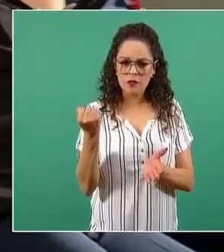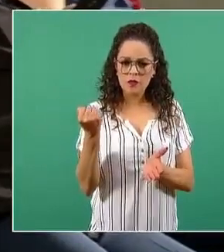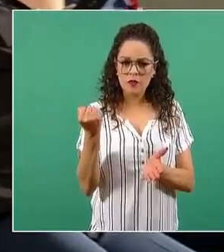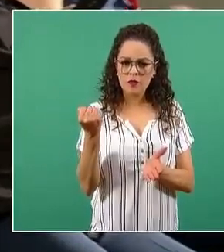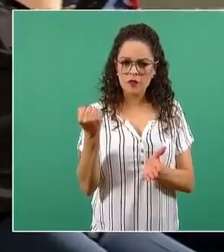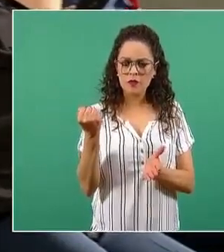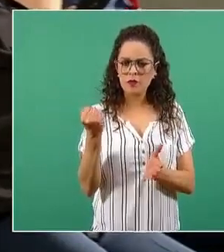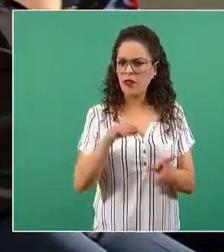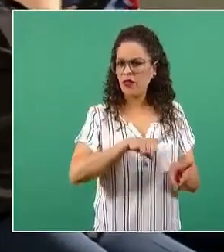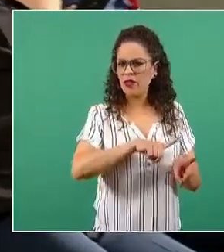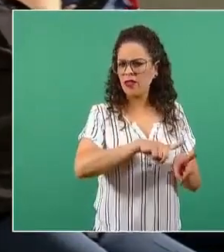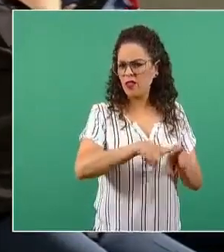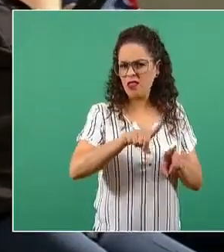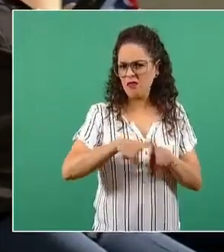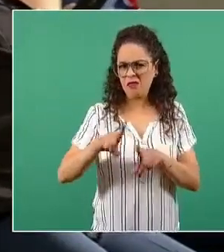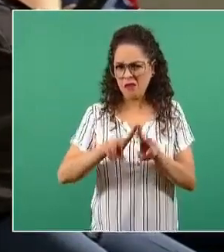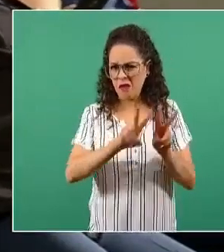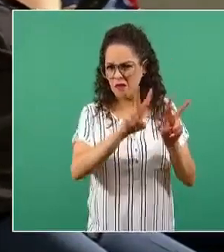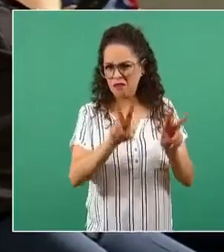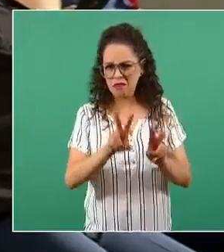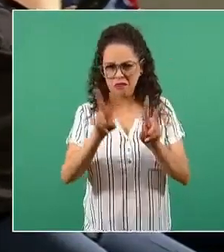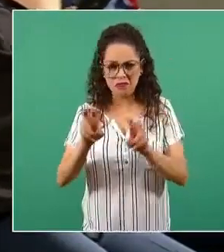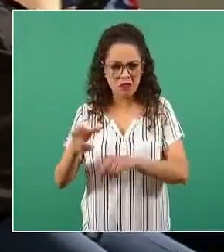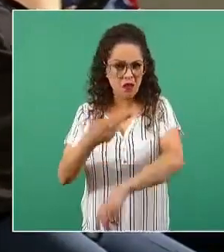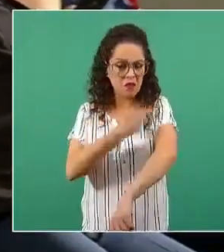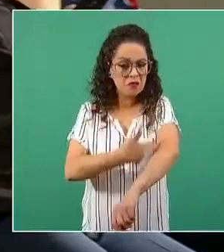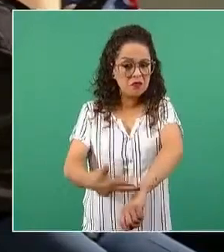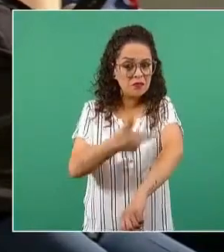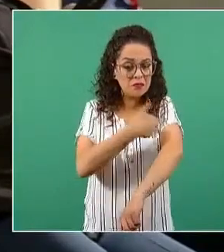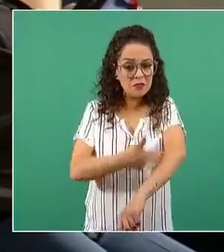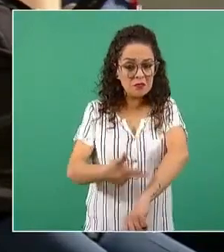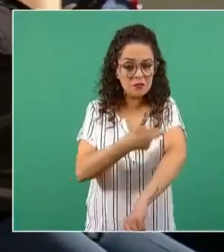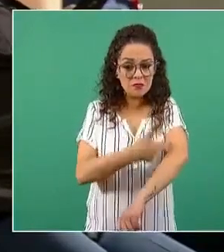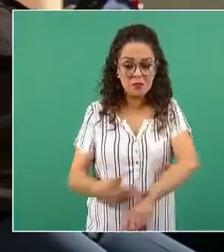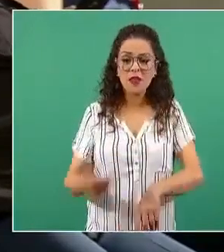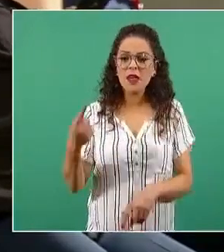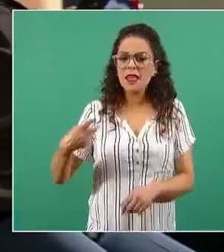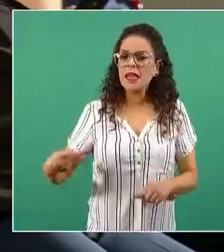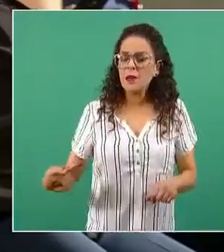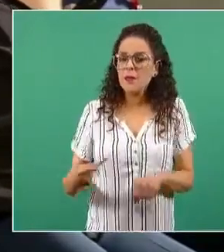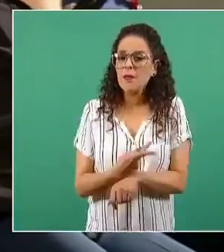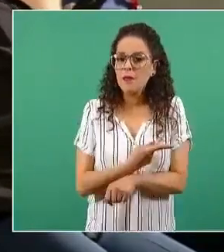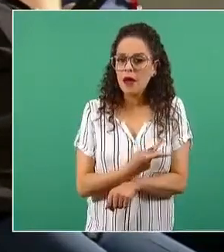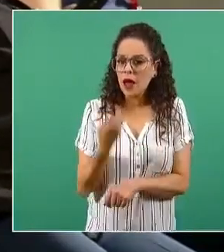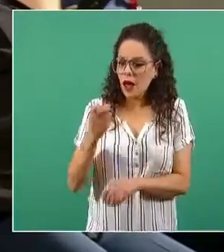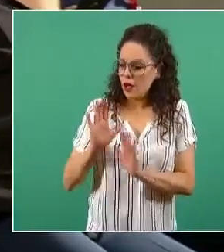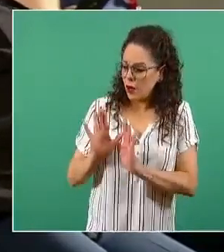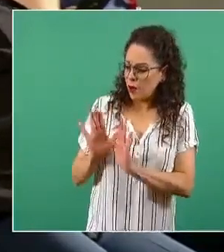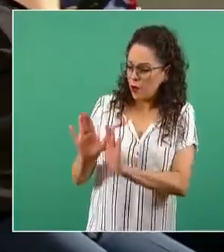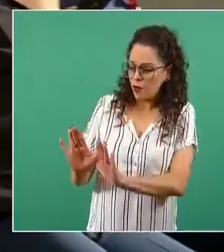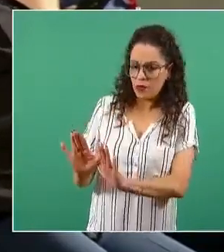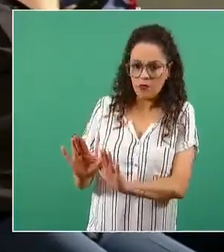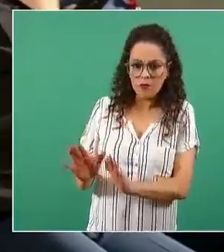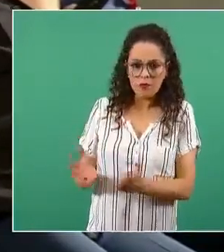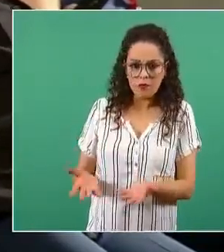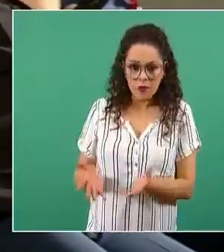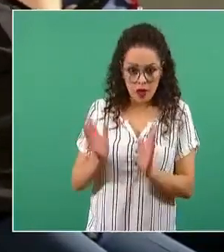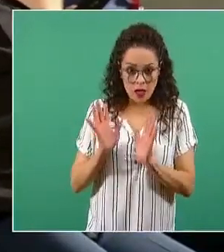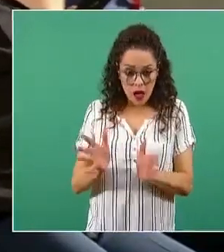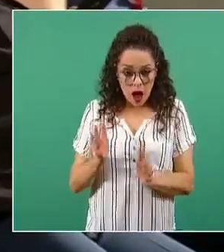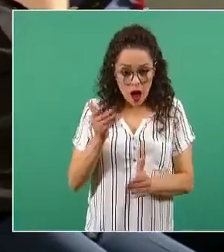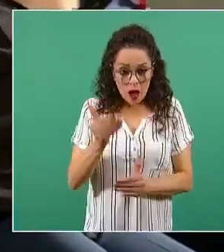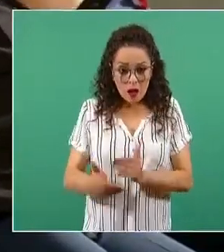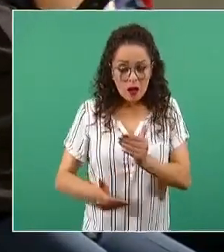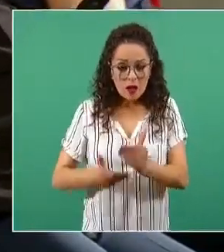ámbitos, en diferentes trámites. ¿Qué ha pasado con este rezago que se tenía? ¿Ya se